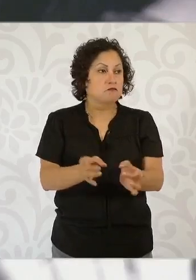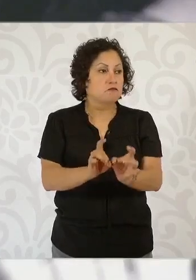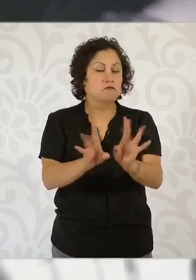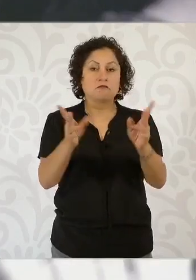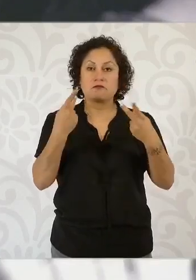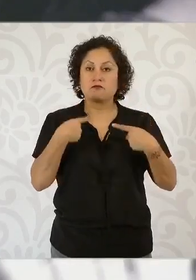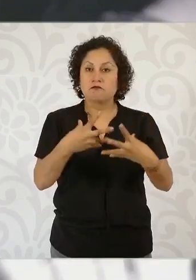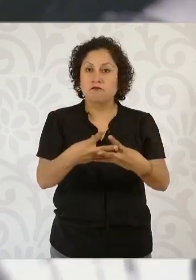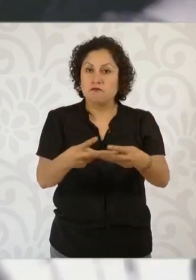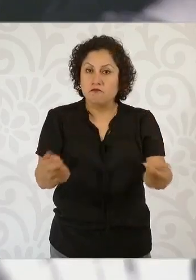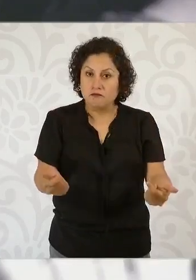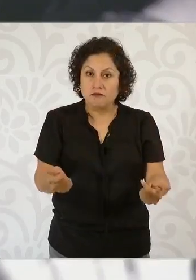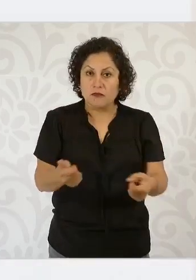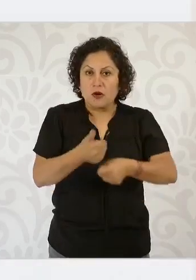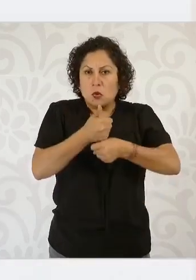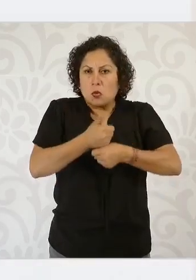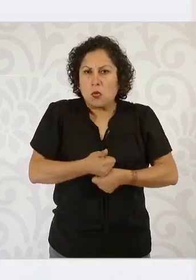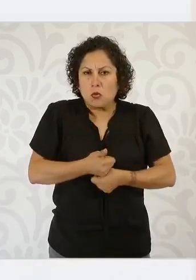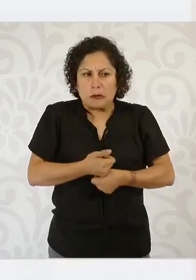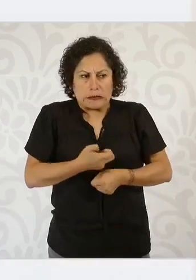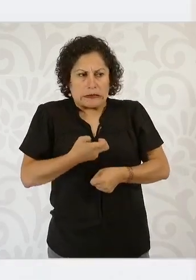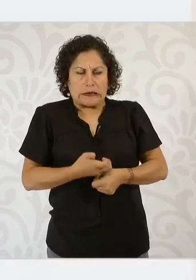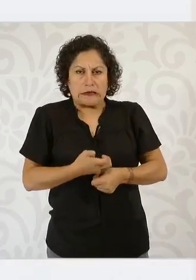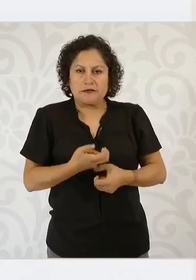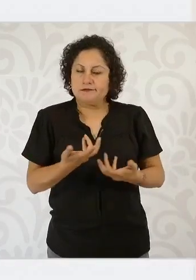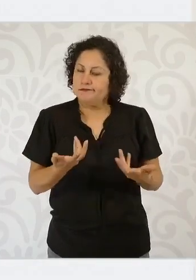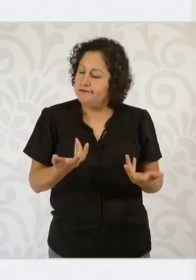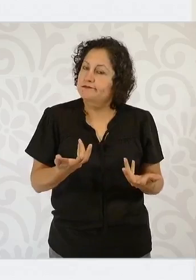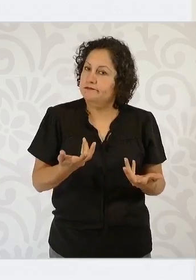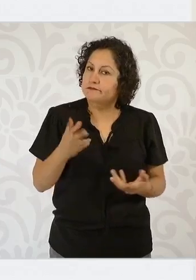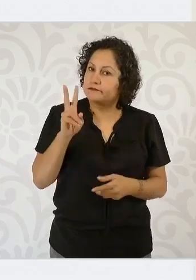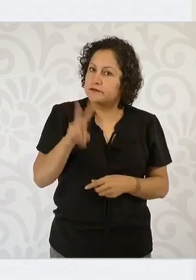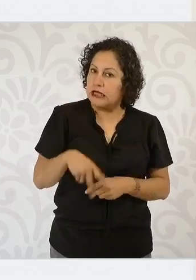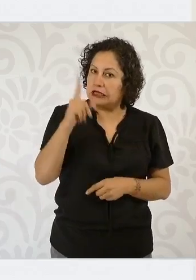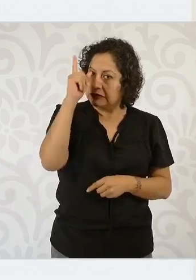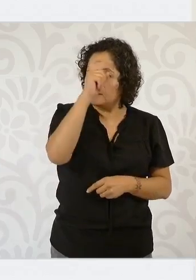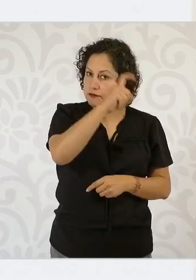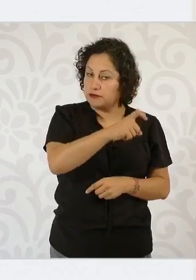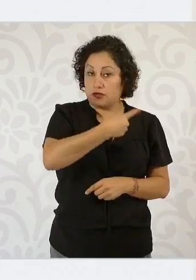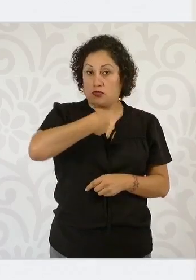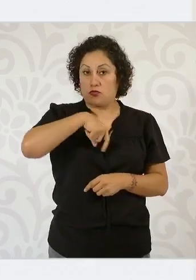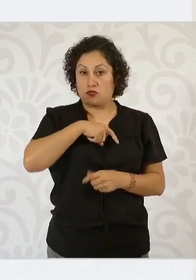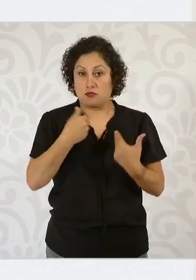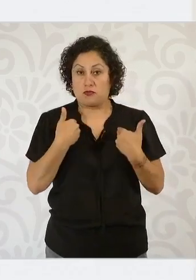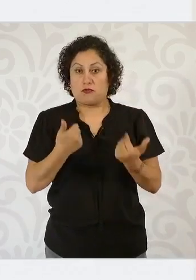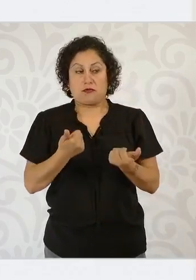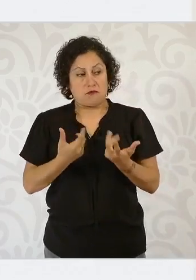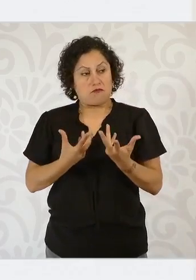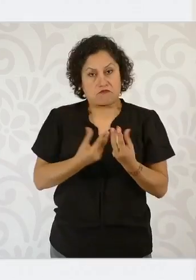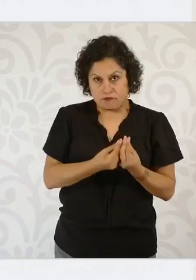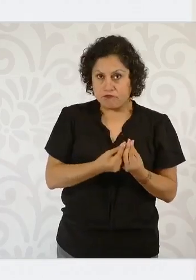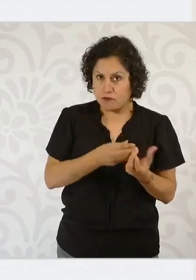pues es indescriptible. Entonces, siempre vamos a estar del lado de las víctimas.